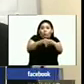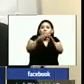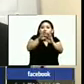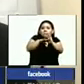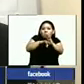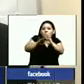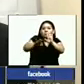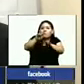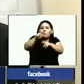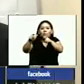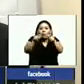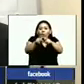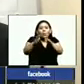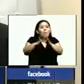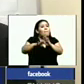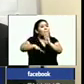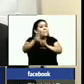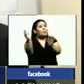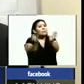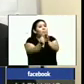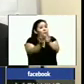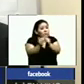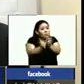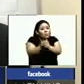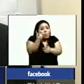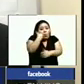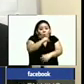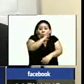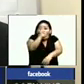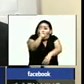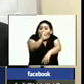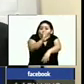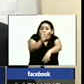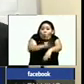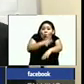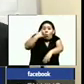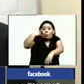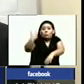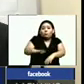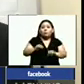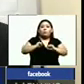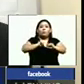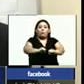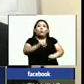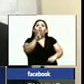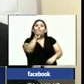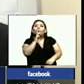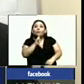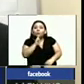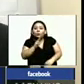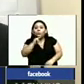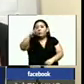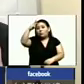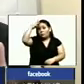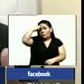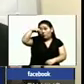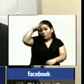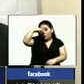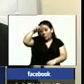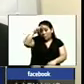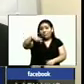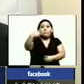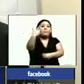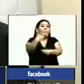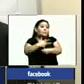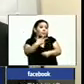años Están siendo muy afectados En algunos países Con dengue grave Y muertes En el caso de Honduras México En